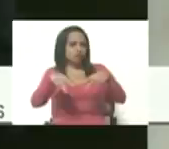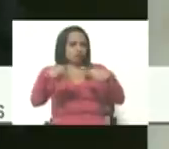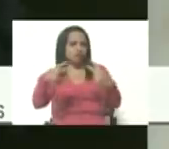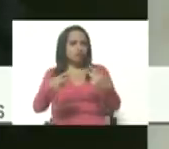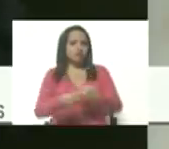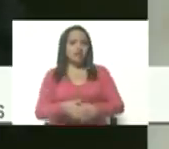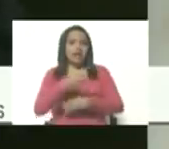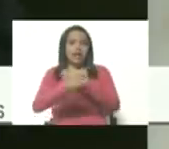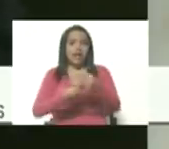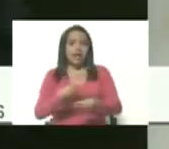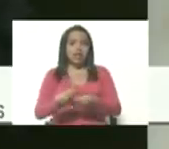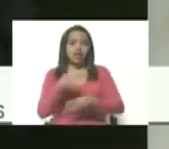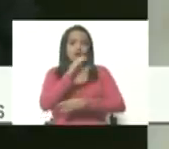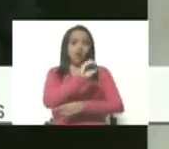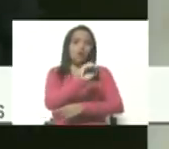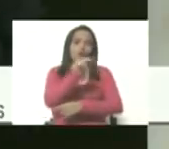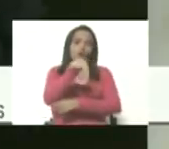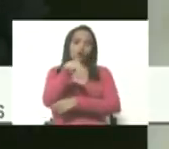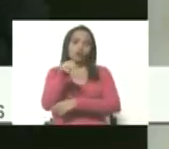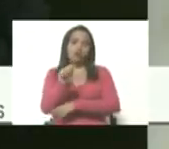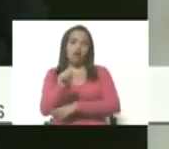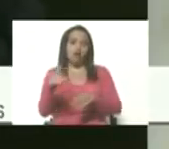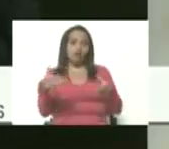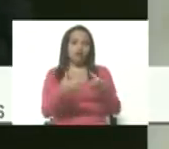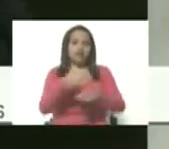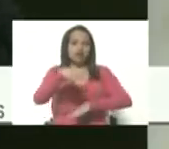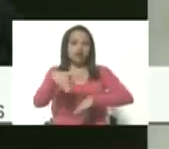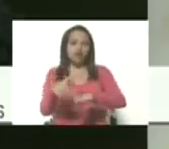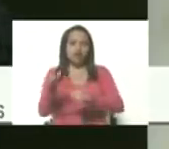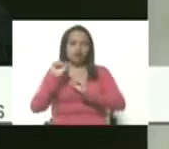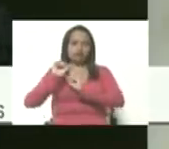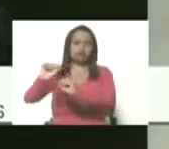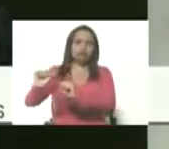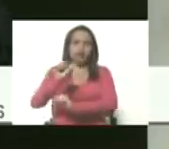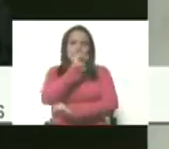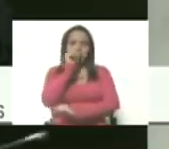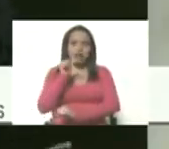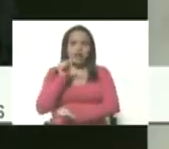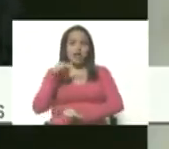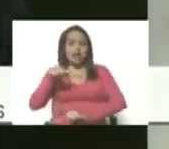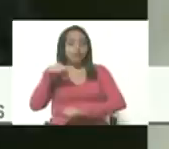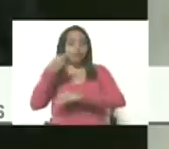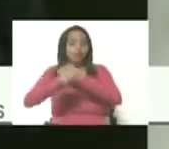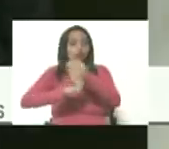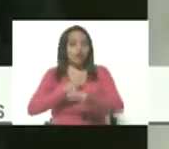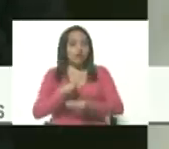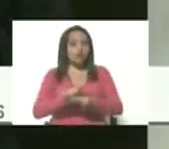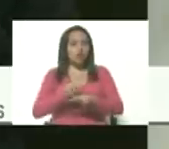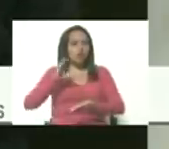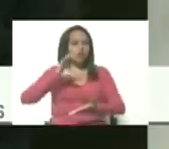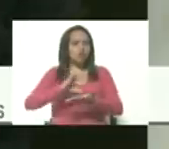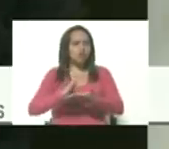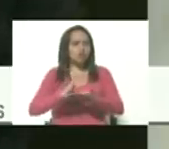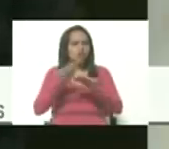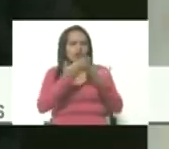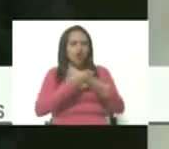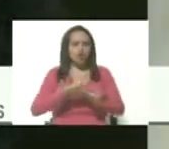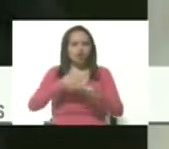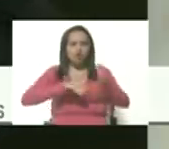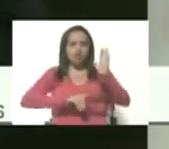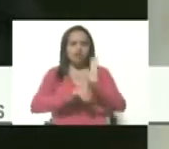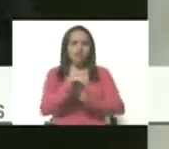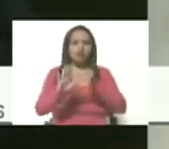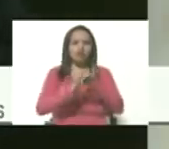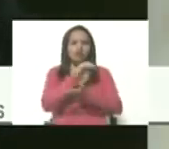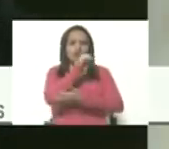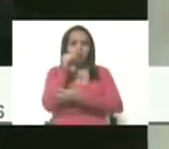Hemos creado una oficina nacional antidroga. Hemos creado un centro de estudios avanzados en materia de drogas. Hemos